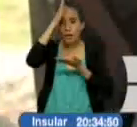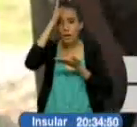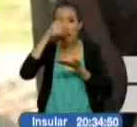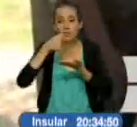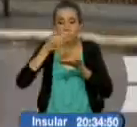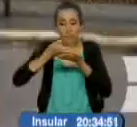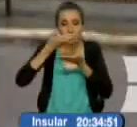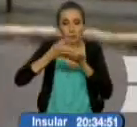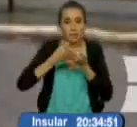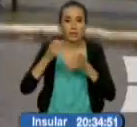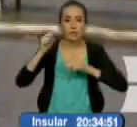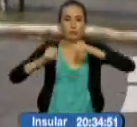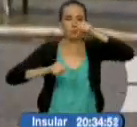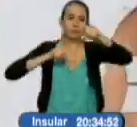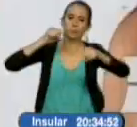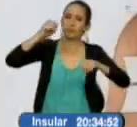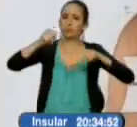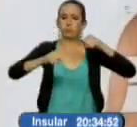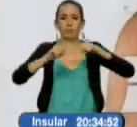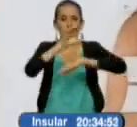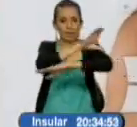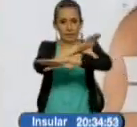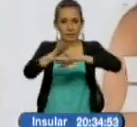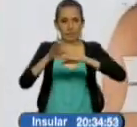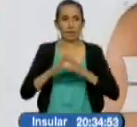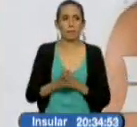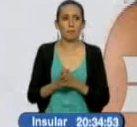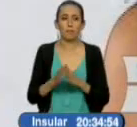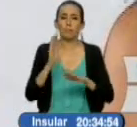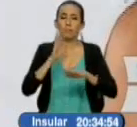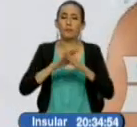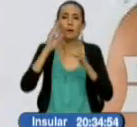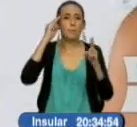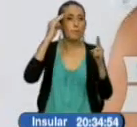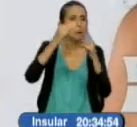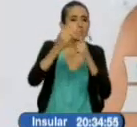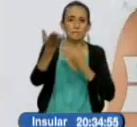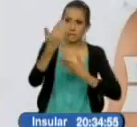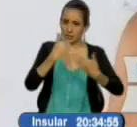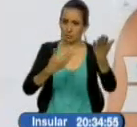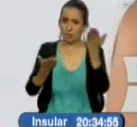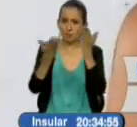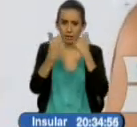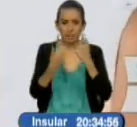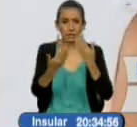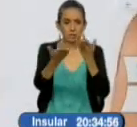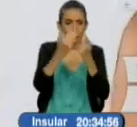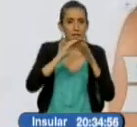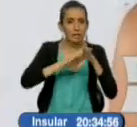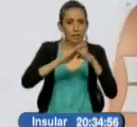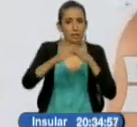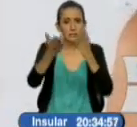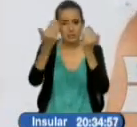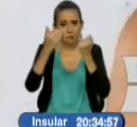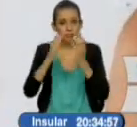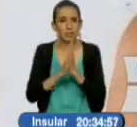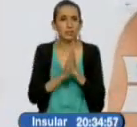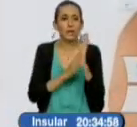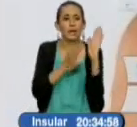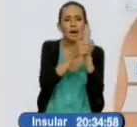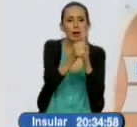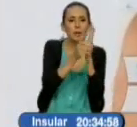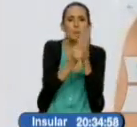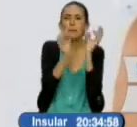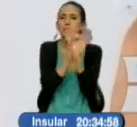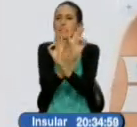y ciclopaseos en el campo. Llamar la atención a los turistas y decir estamos listos, estamos preparados, de pronto no con la capacidad instalada